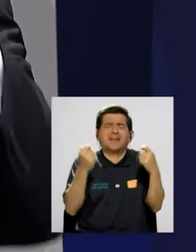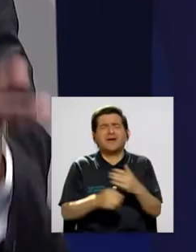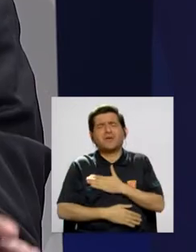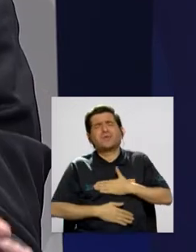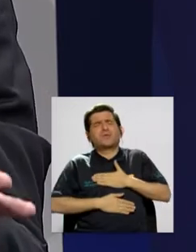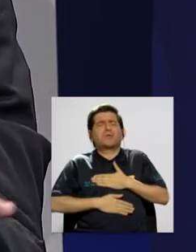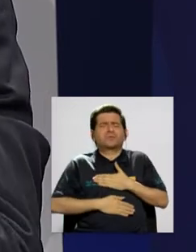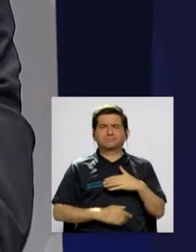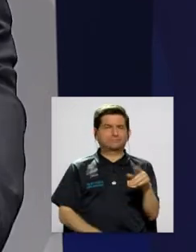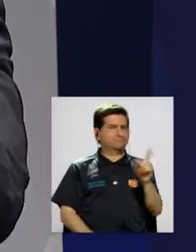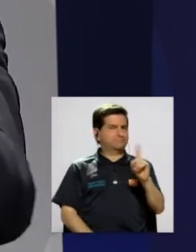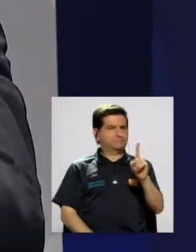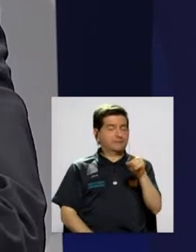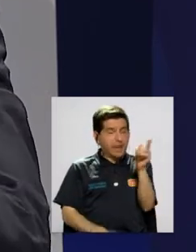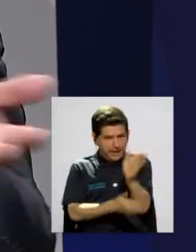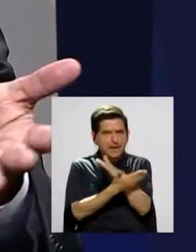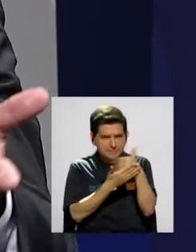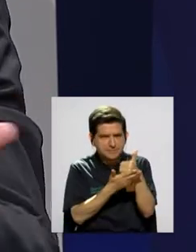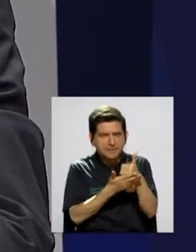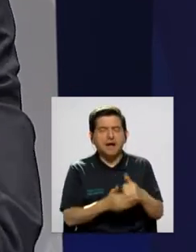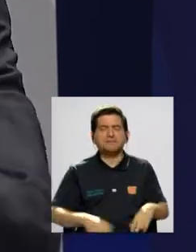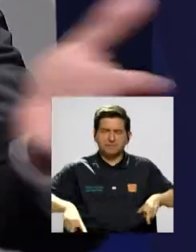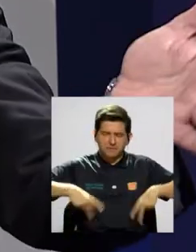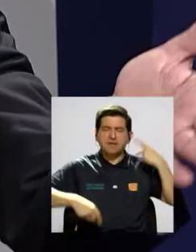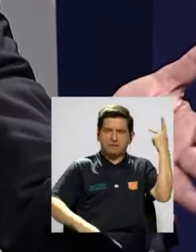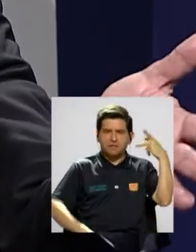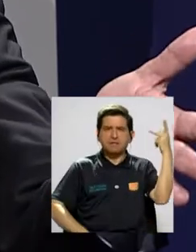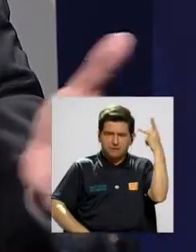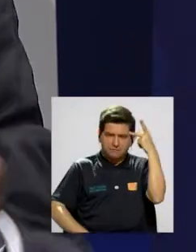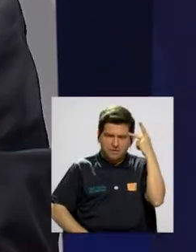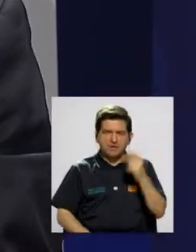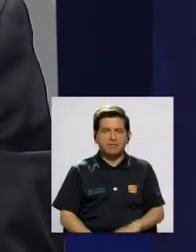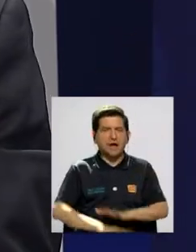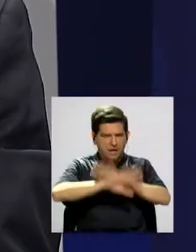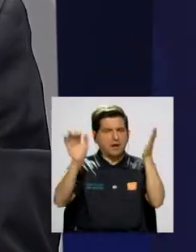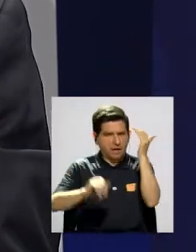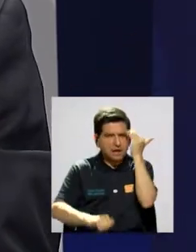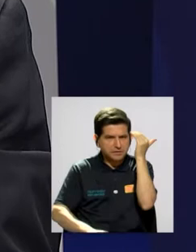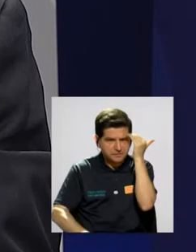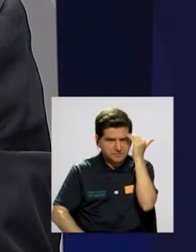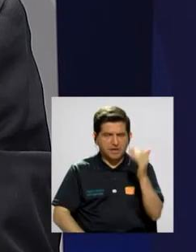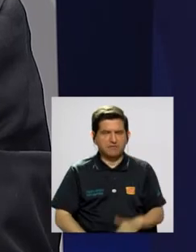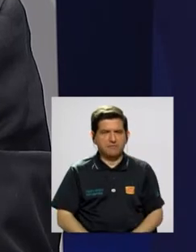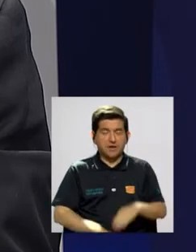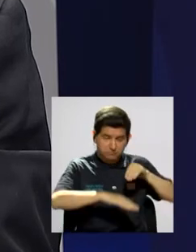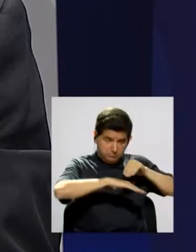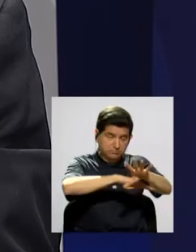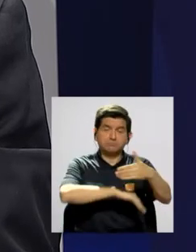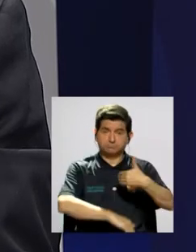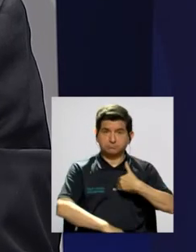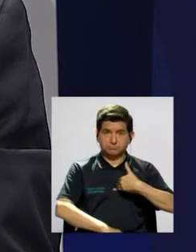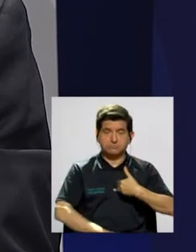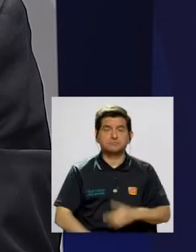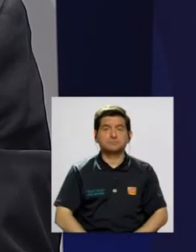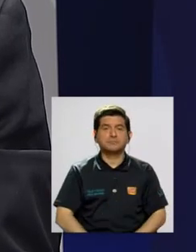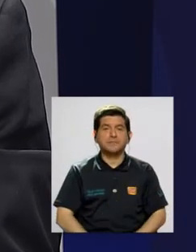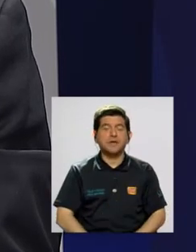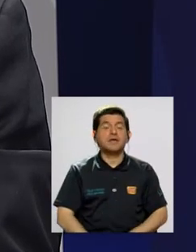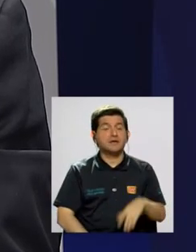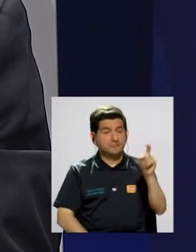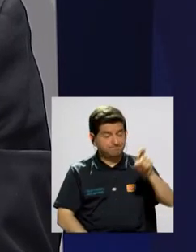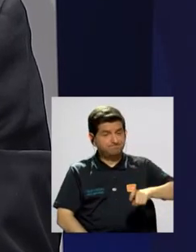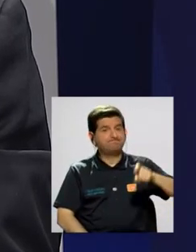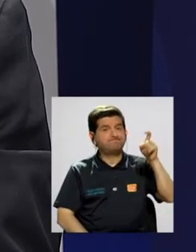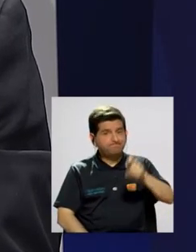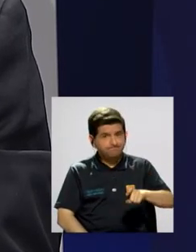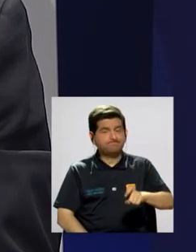y el goce, que eso es parte de la vida política y eso estamos muy claros de los alcances que tiene, y que